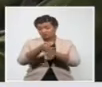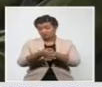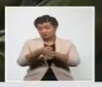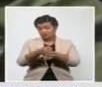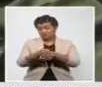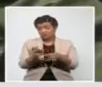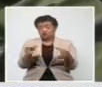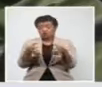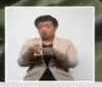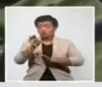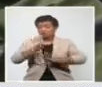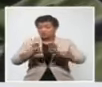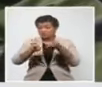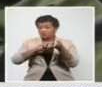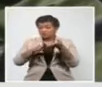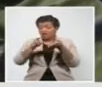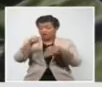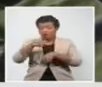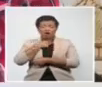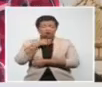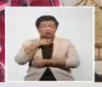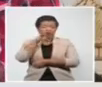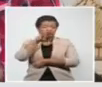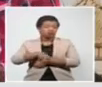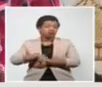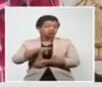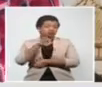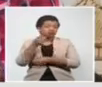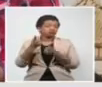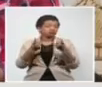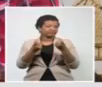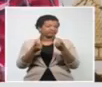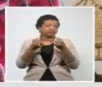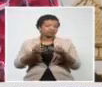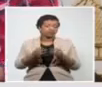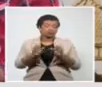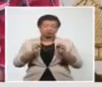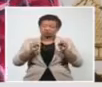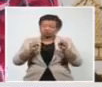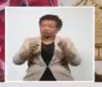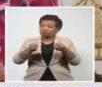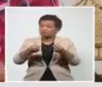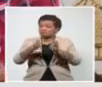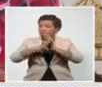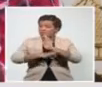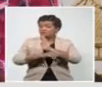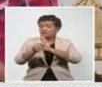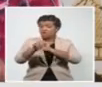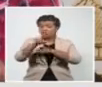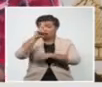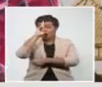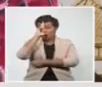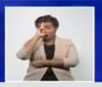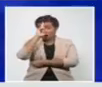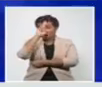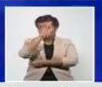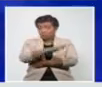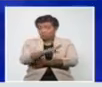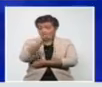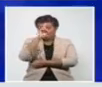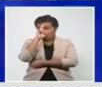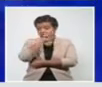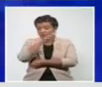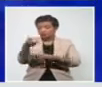Defensa Provincial evalúa por estos días la necesidad de incrementar la capacidad hospitalaria en los municipios para evitar el traslado